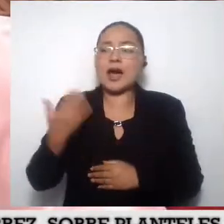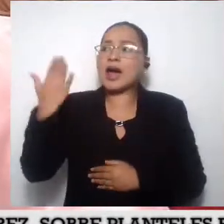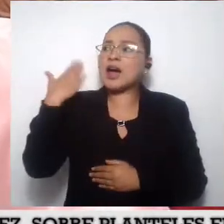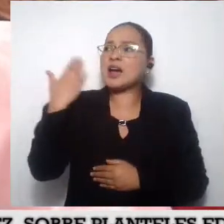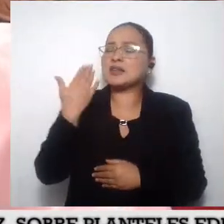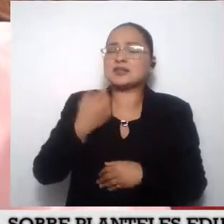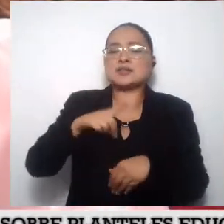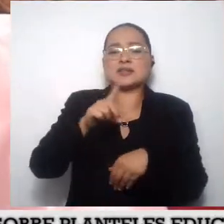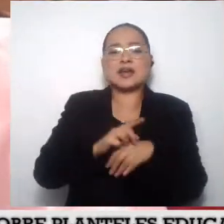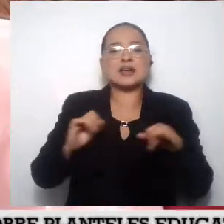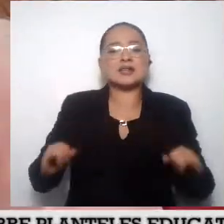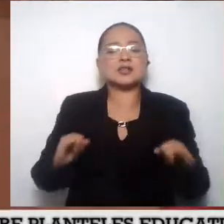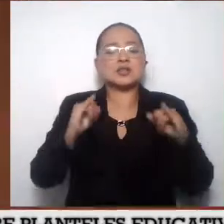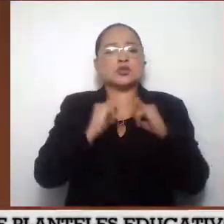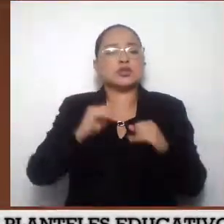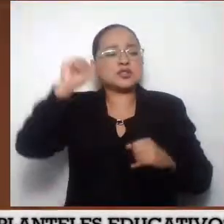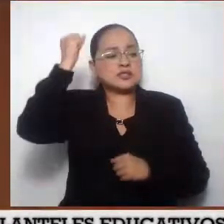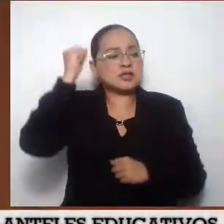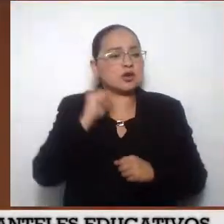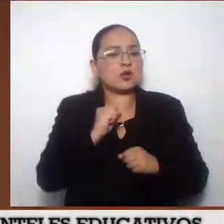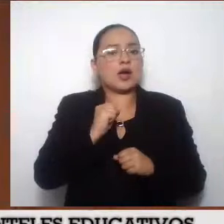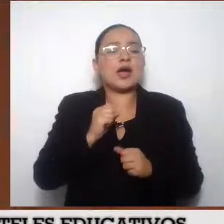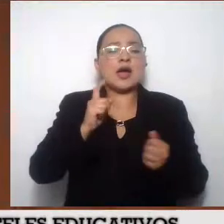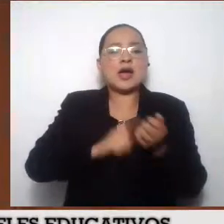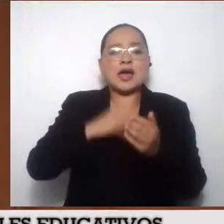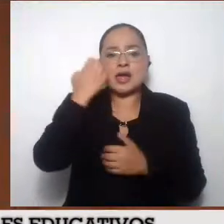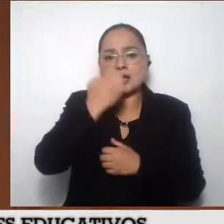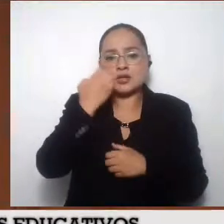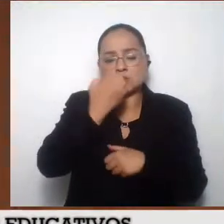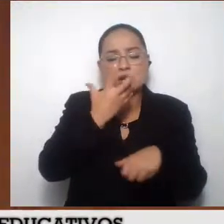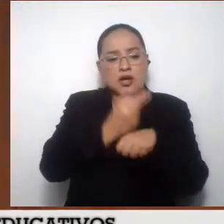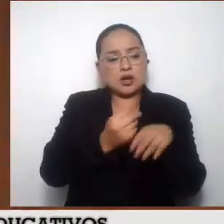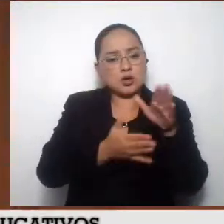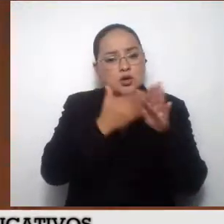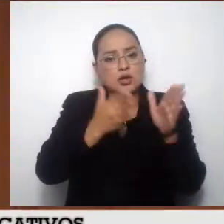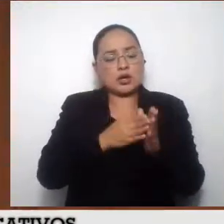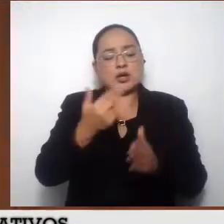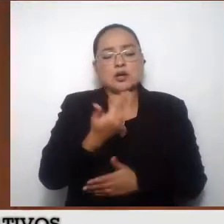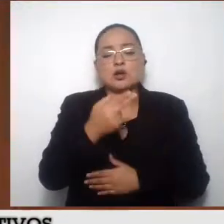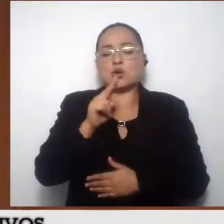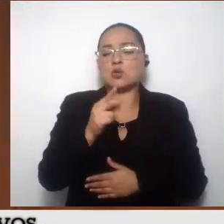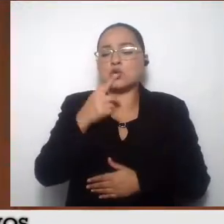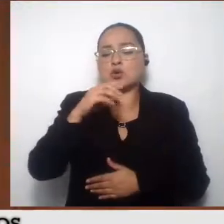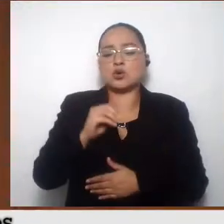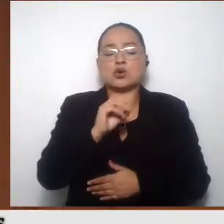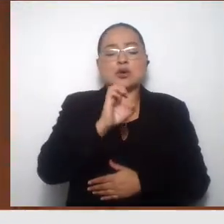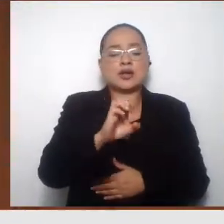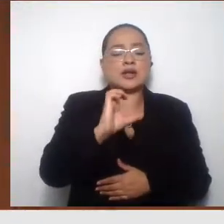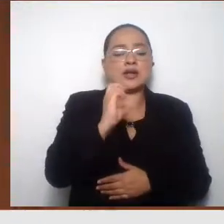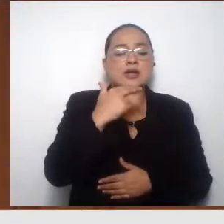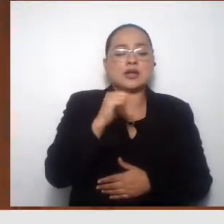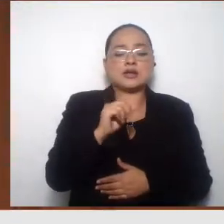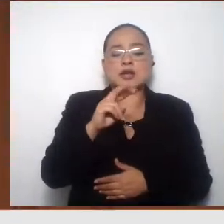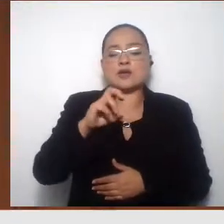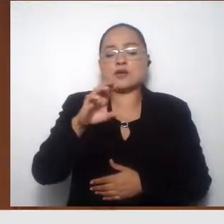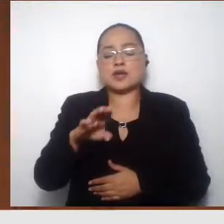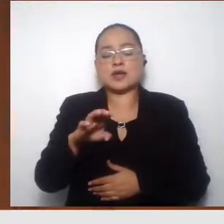Sinaloense de Infraestructura Física Educativa, Hugo Echave Meneses, realizó un